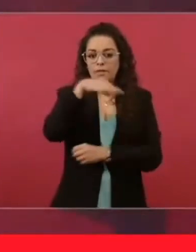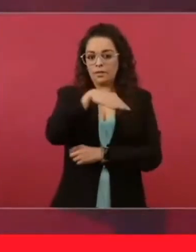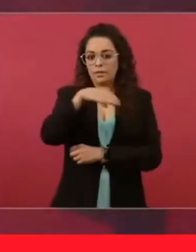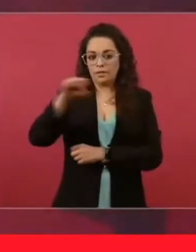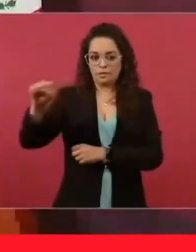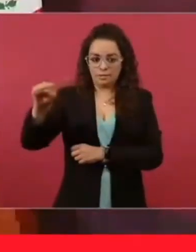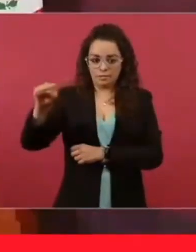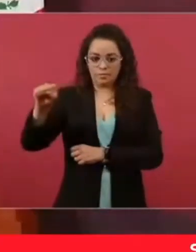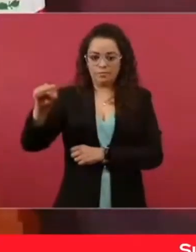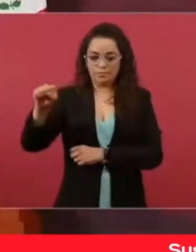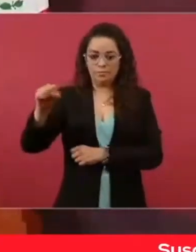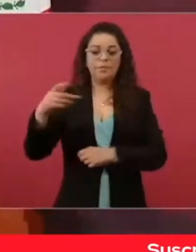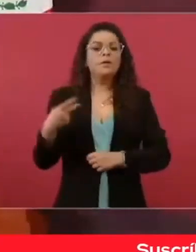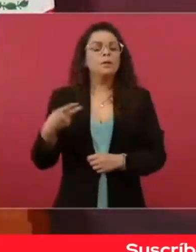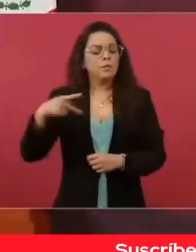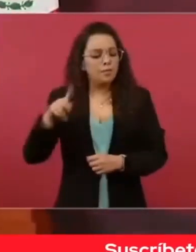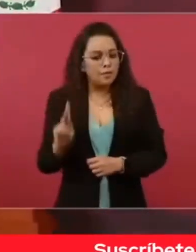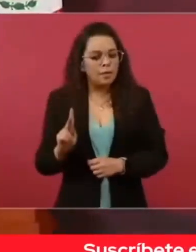Pero vamos a ver